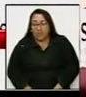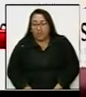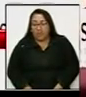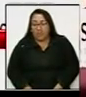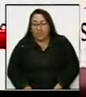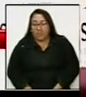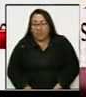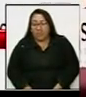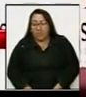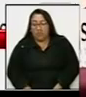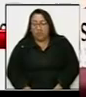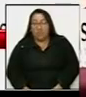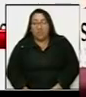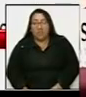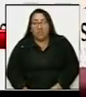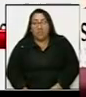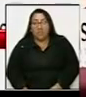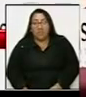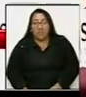de